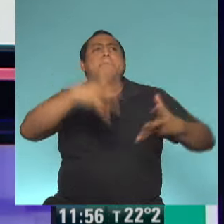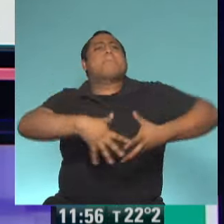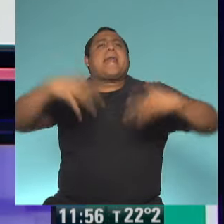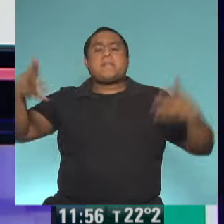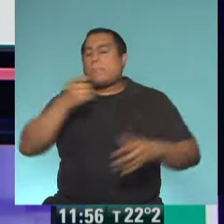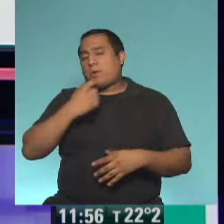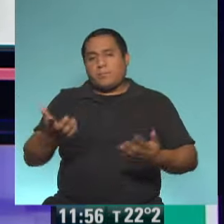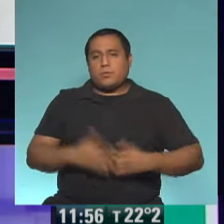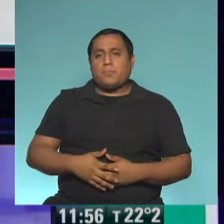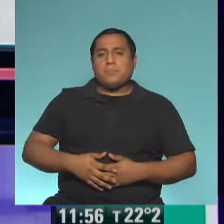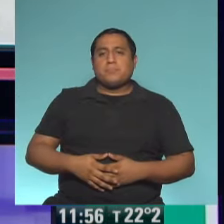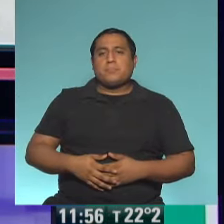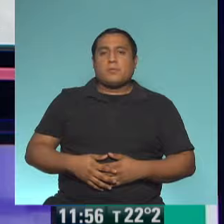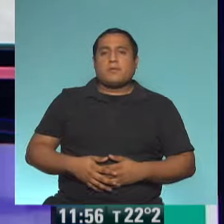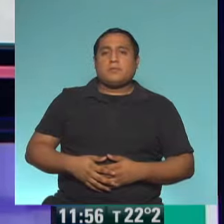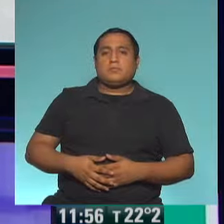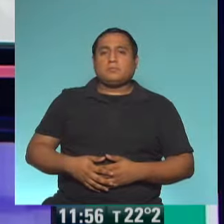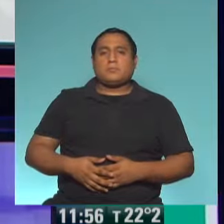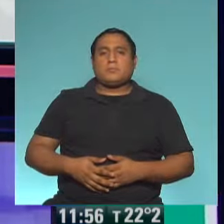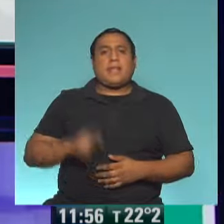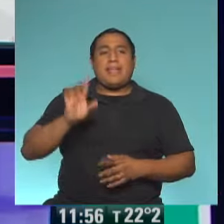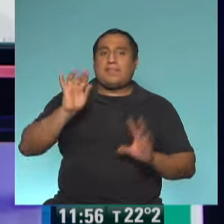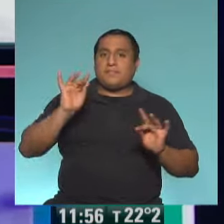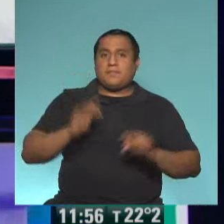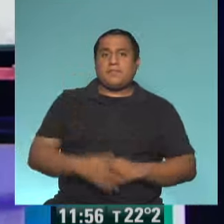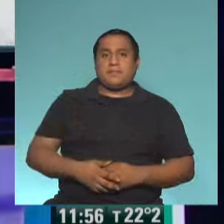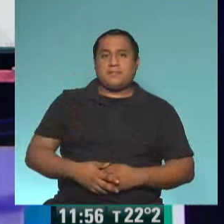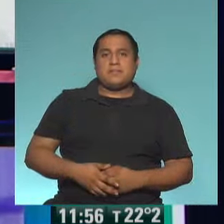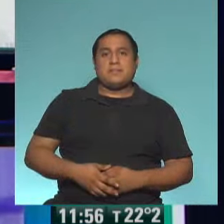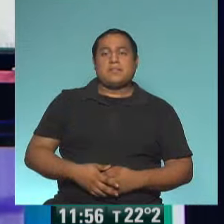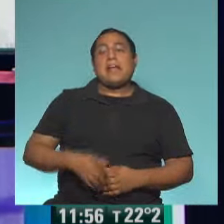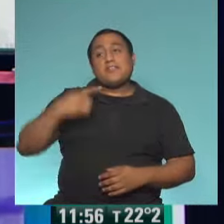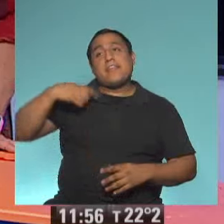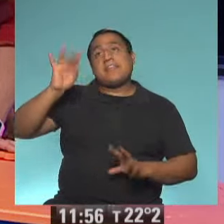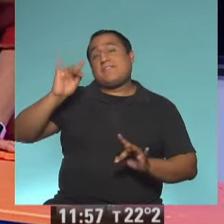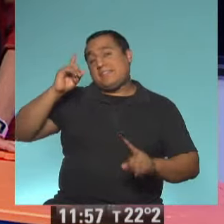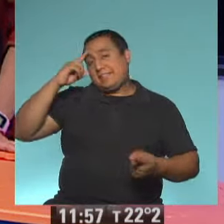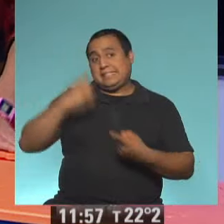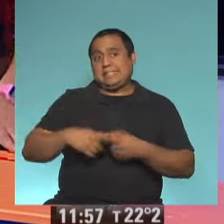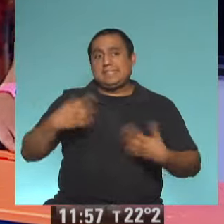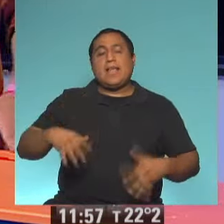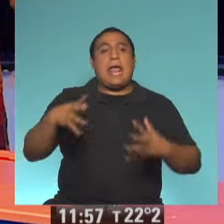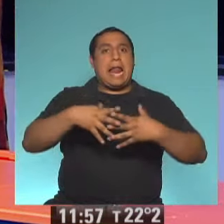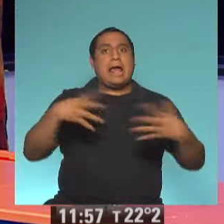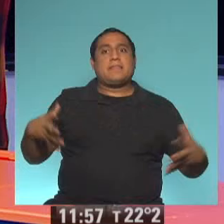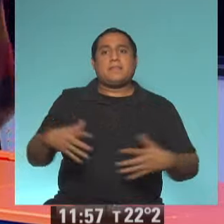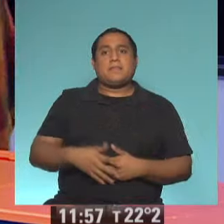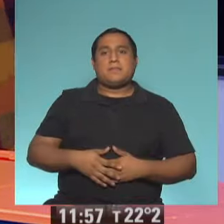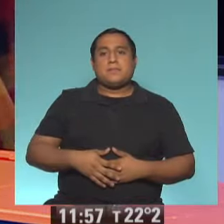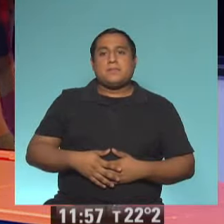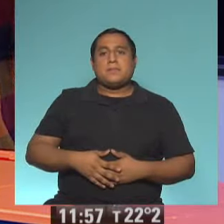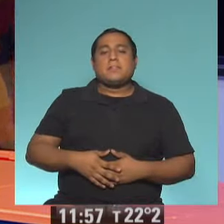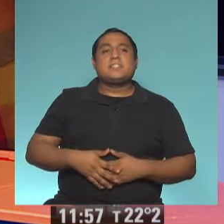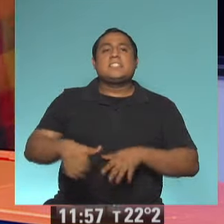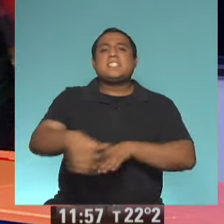quiero decir un zapato, acá se va a complicar, ¿eh? Acá no se voy complica. A desafiar. Si es muy grande, es un la idea, zapato chico. Enorme,